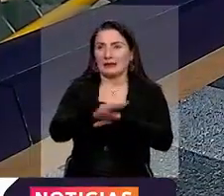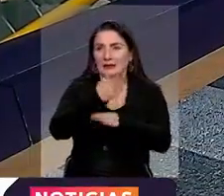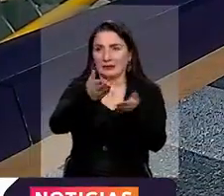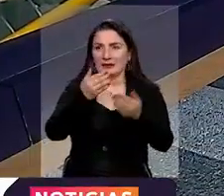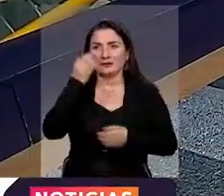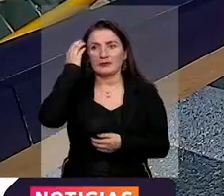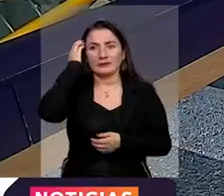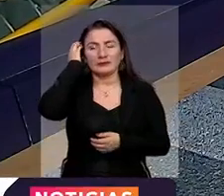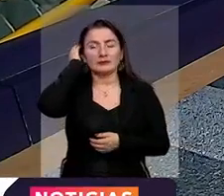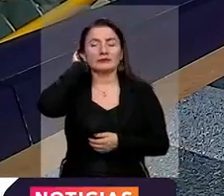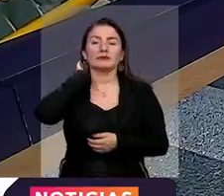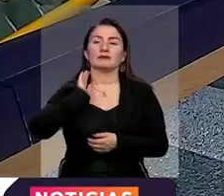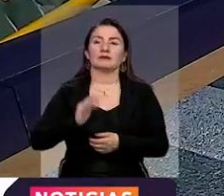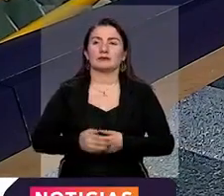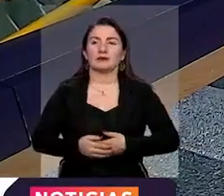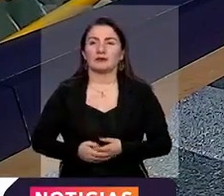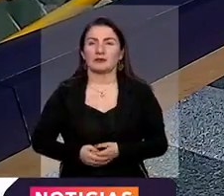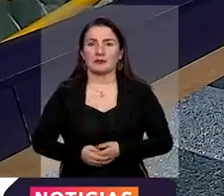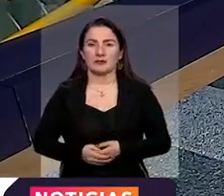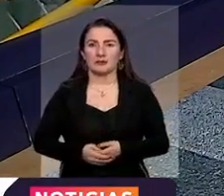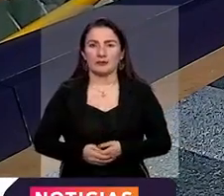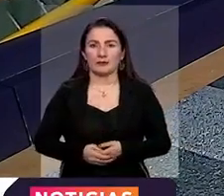información.